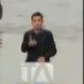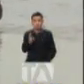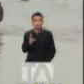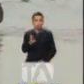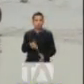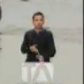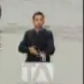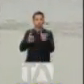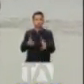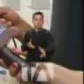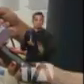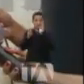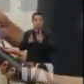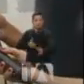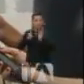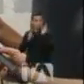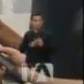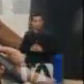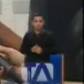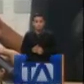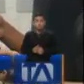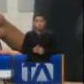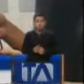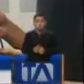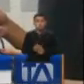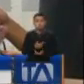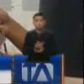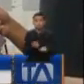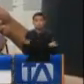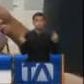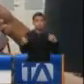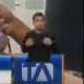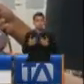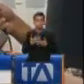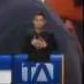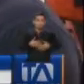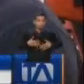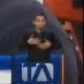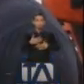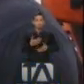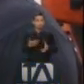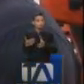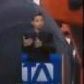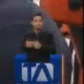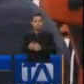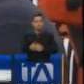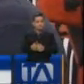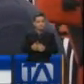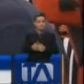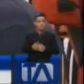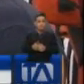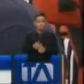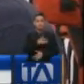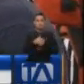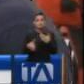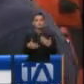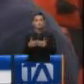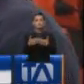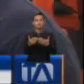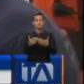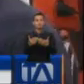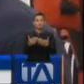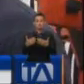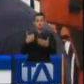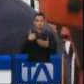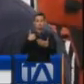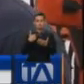era el armamento de los piratas. Realmente no había ninguno que yo pueda decir que no tenía un arma. Uno de los asaltantes me rastrilla una repetidora, me la pone